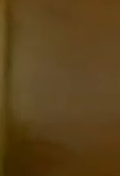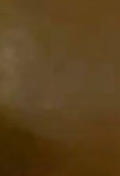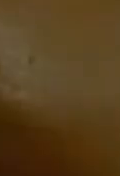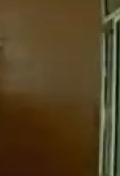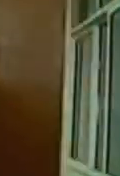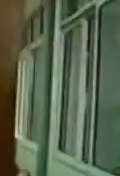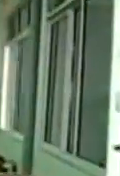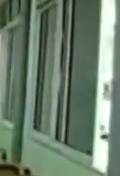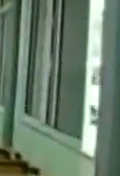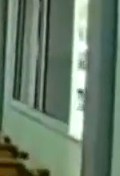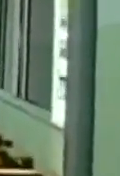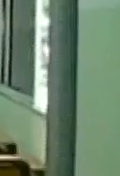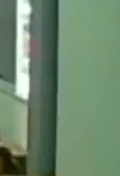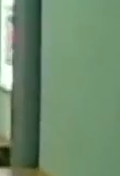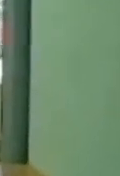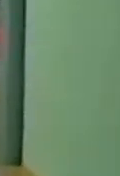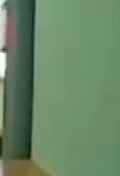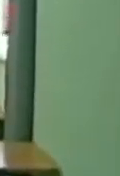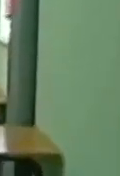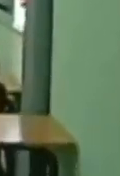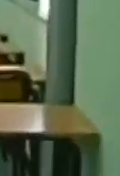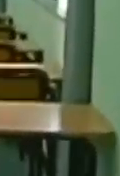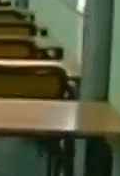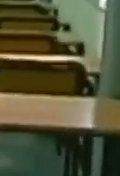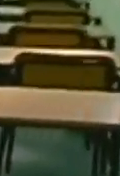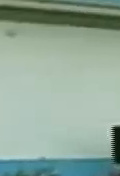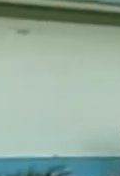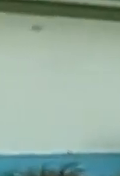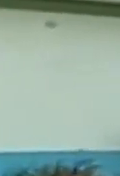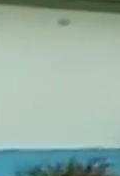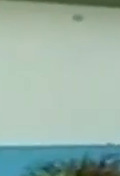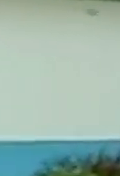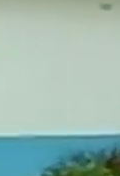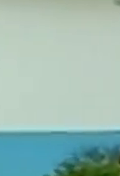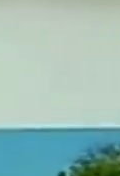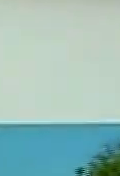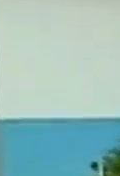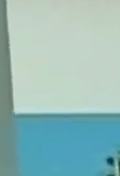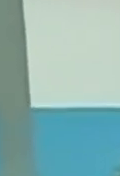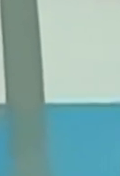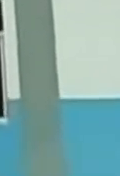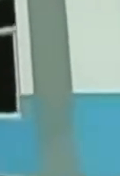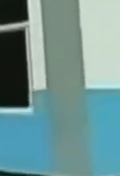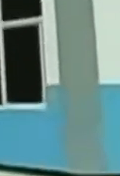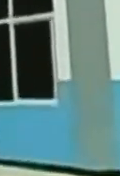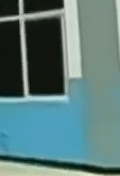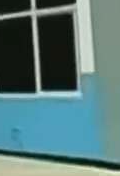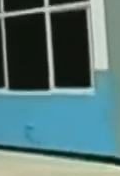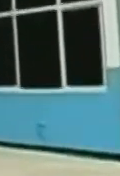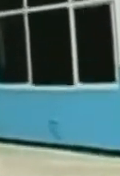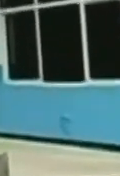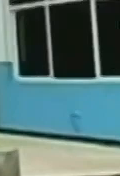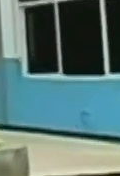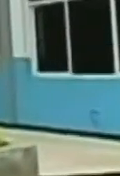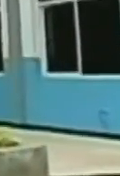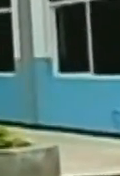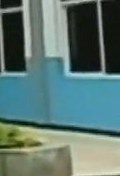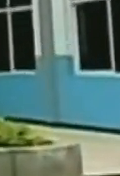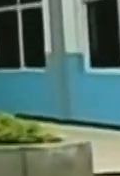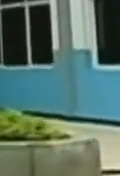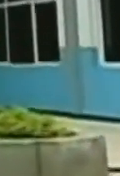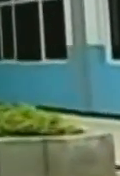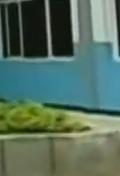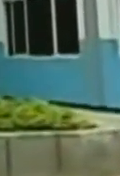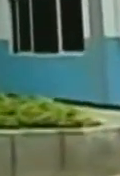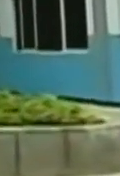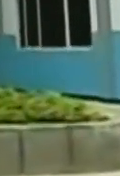Mérida, Clever Ramírez. Estamos inaugurando el edificio de Ciencias de la Salud, gracias al extraordinario trabajo del equipo del